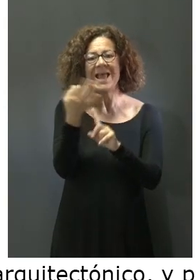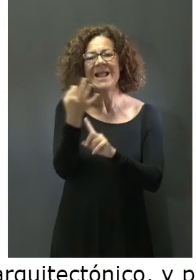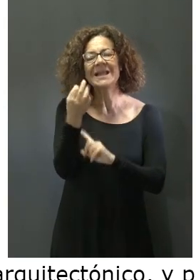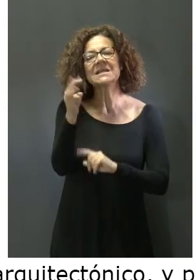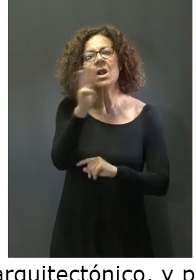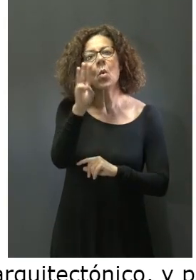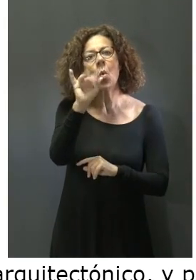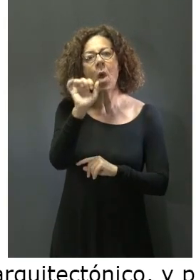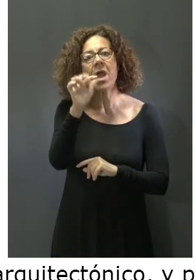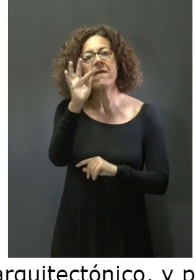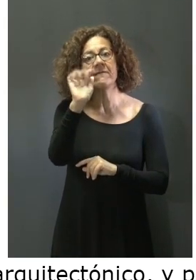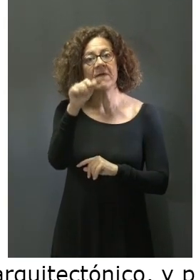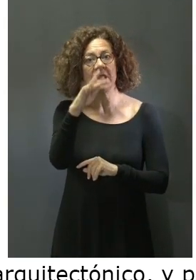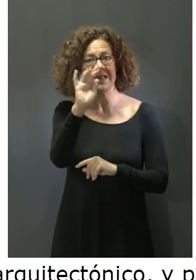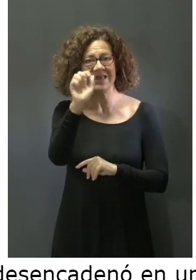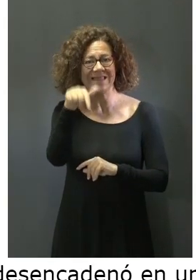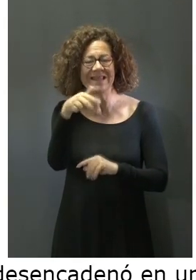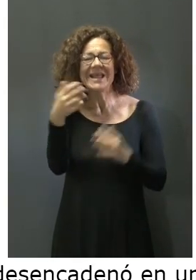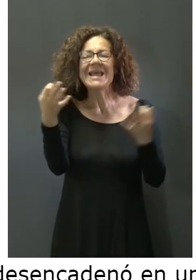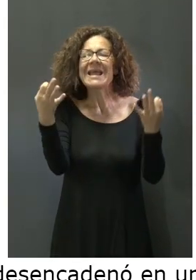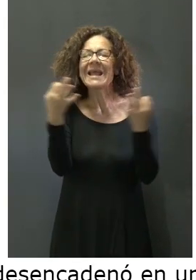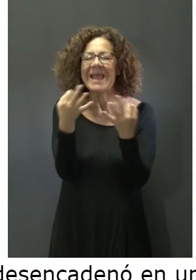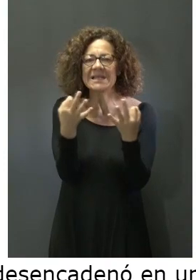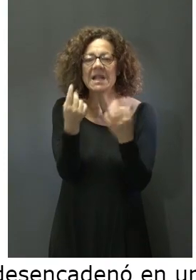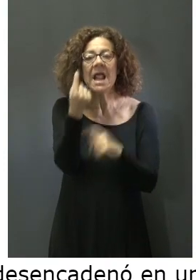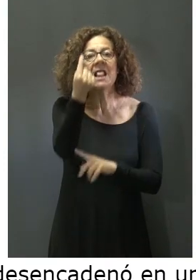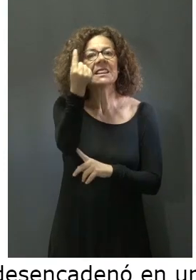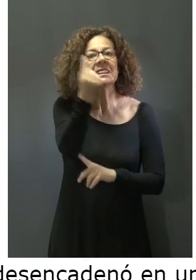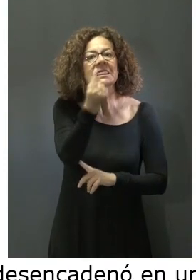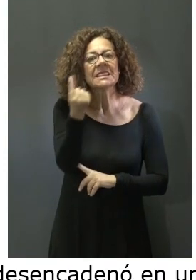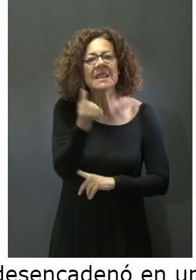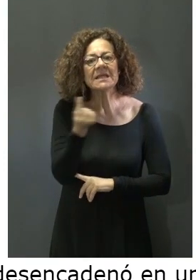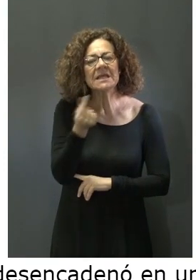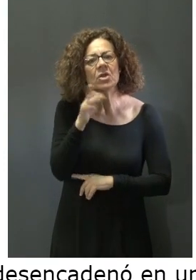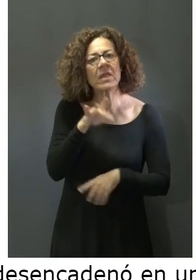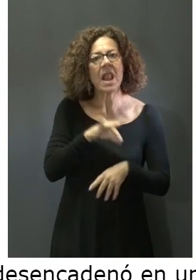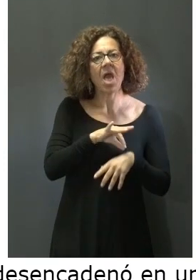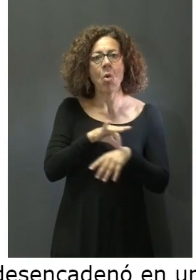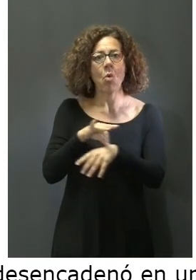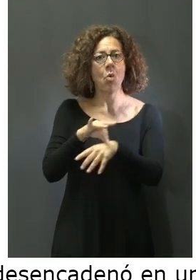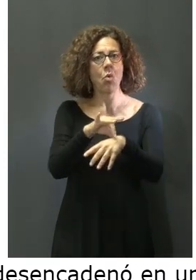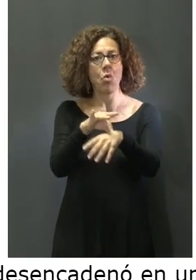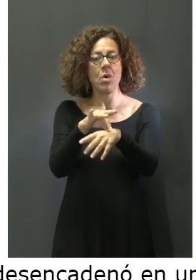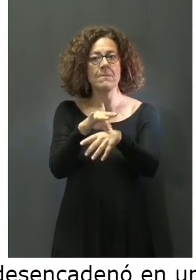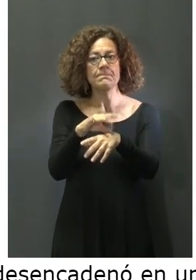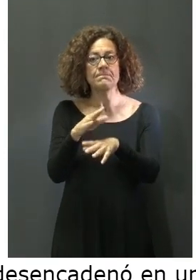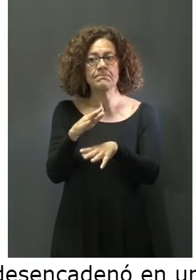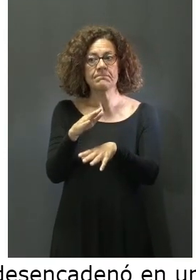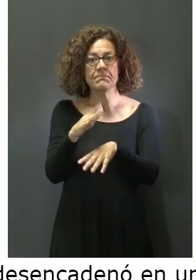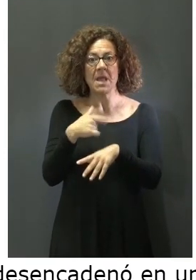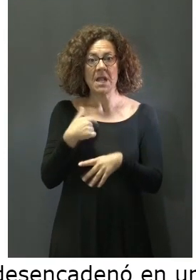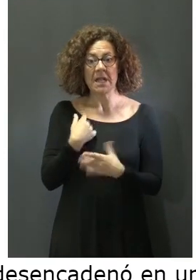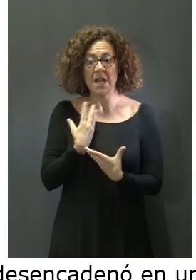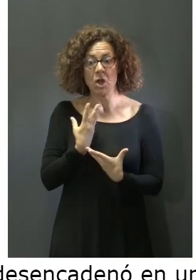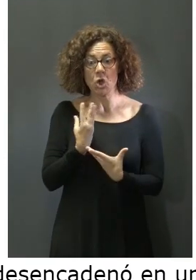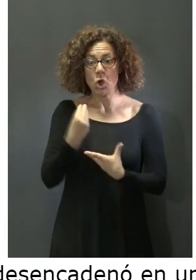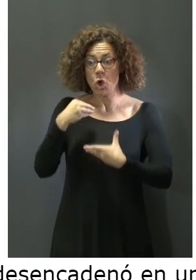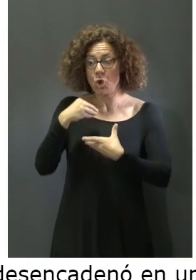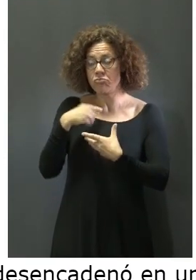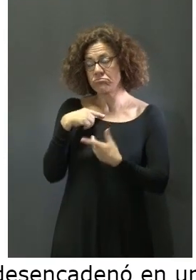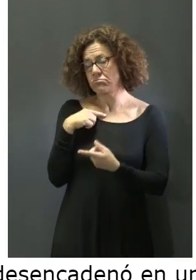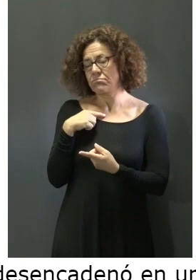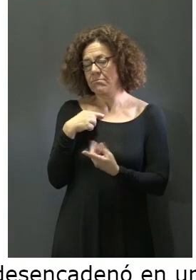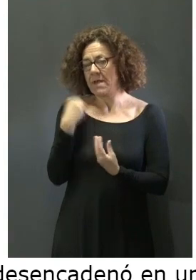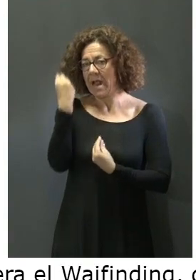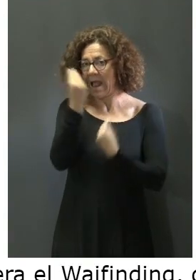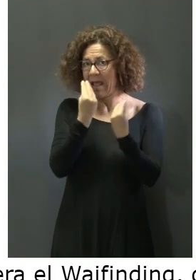¿no? Que es más que nada el diseño de la orientación, y que al contrario de lo que mucha gente